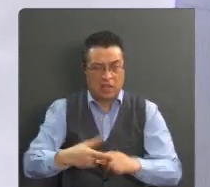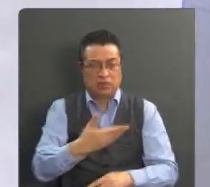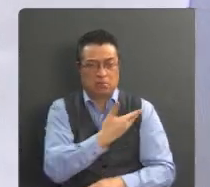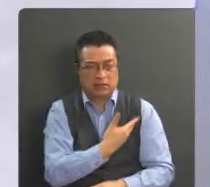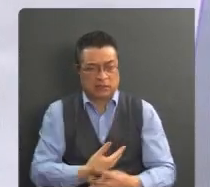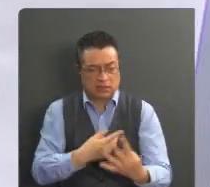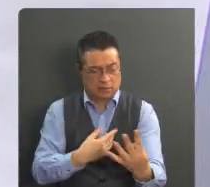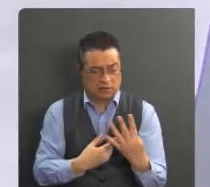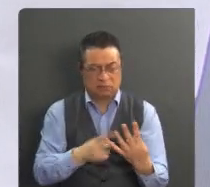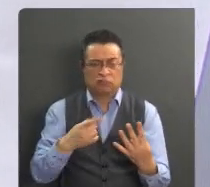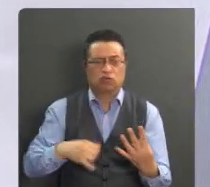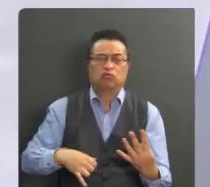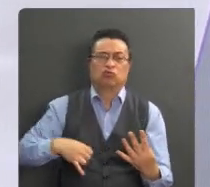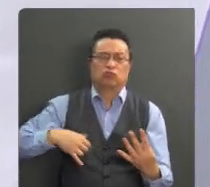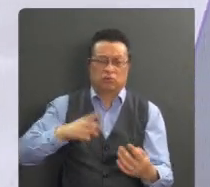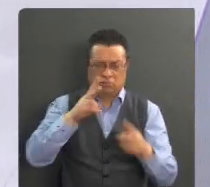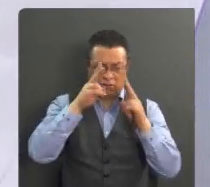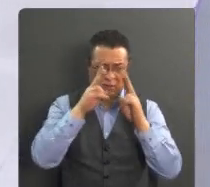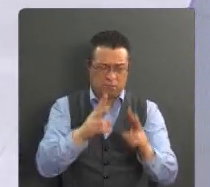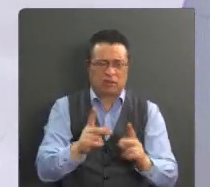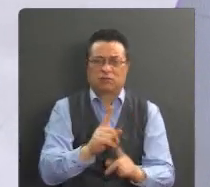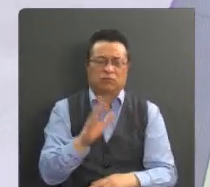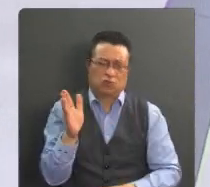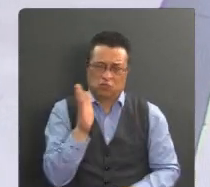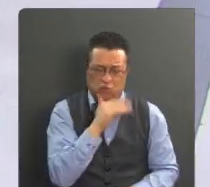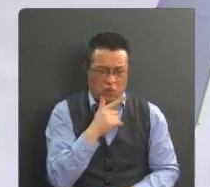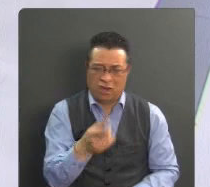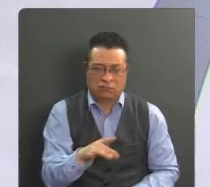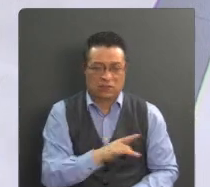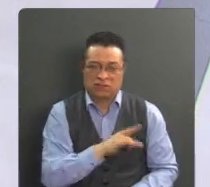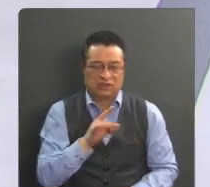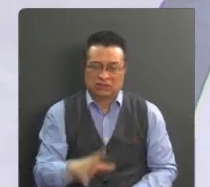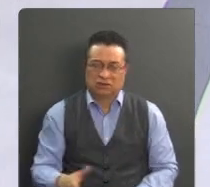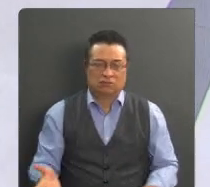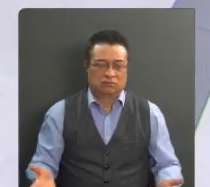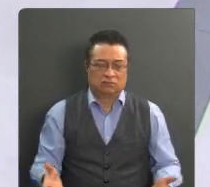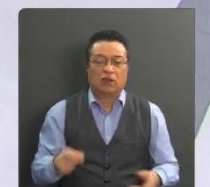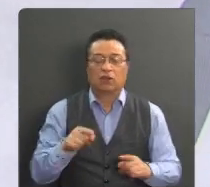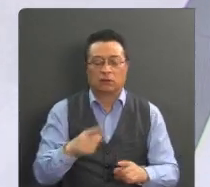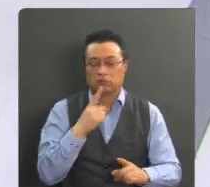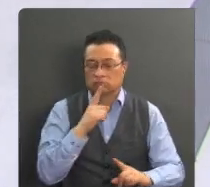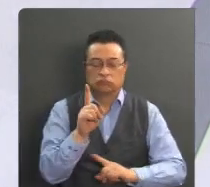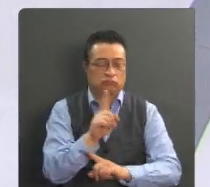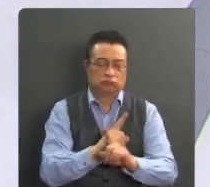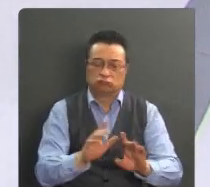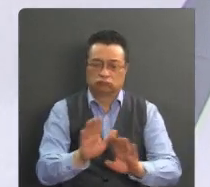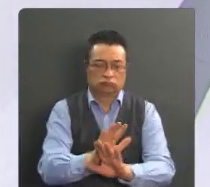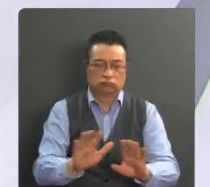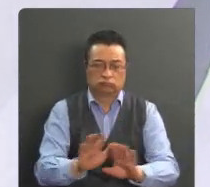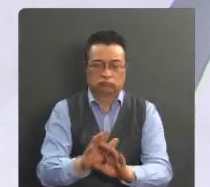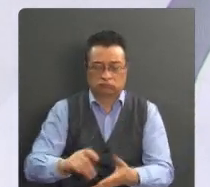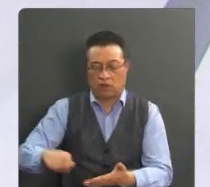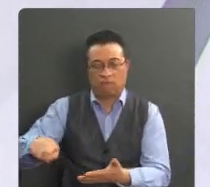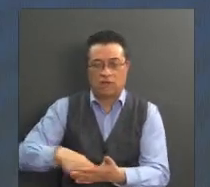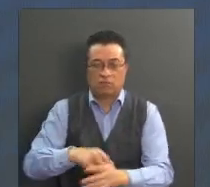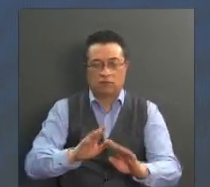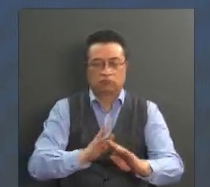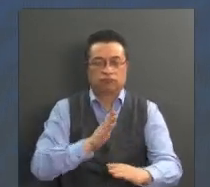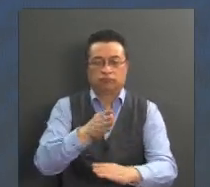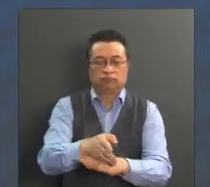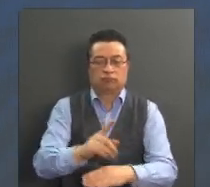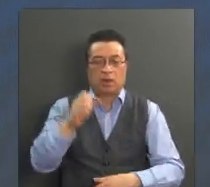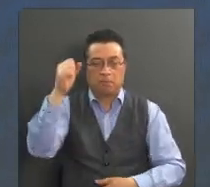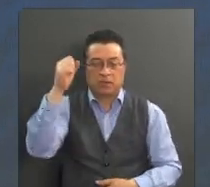no honra la tradición de respeto republicano de nuestro país. Y desde ahí se excusa finalmente firmando esta carta Sebastián